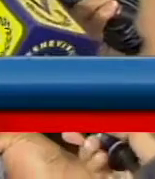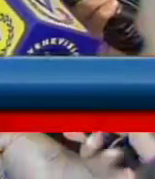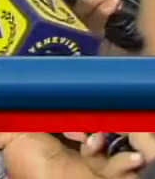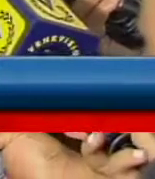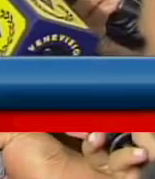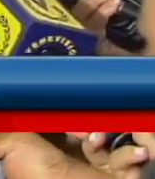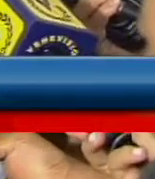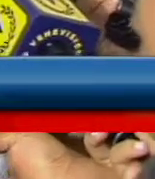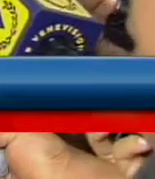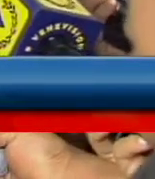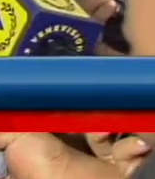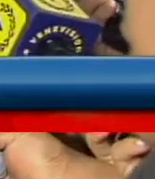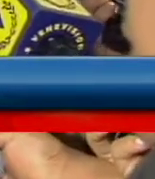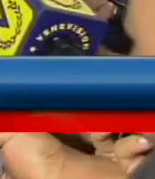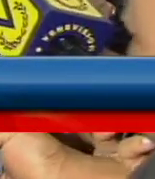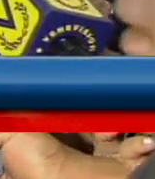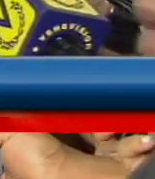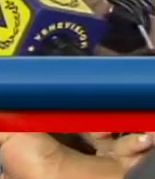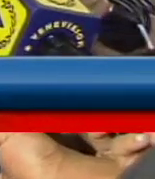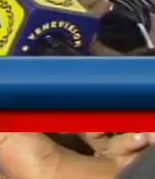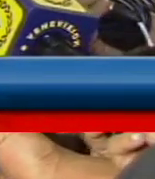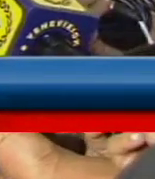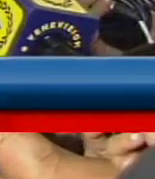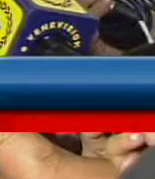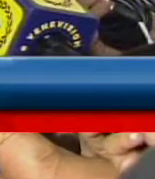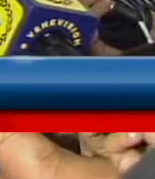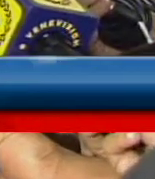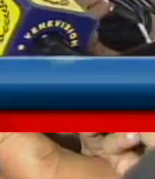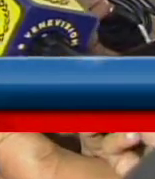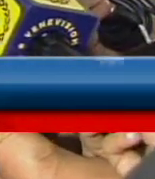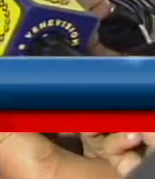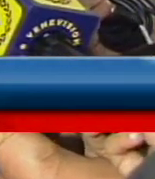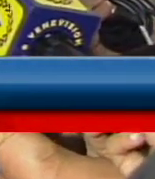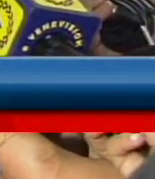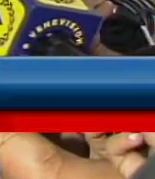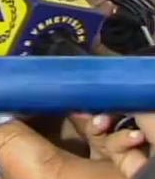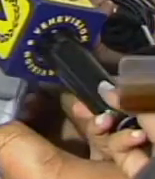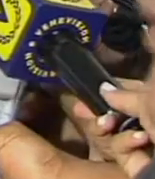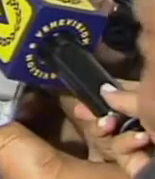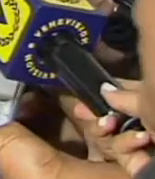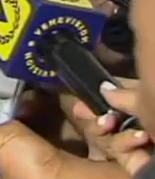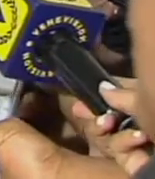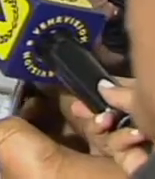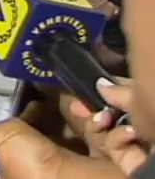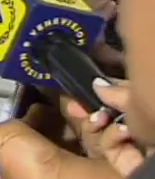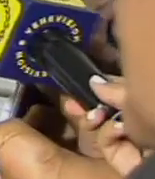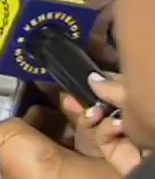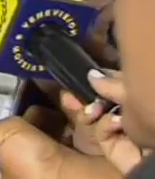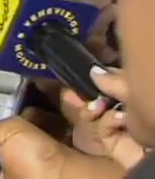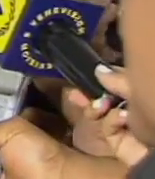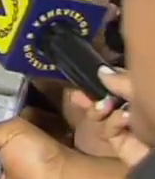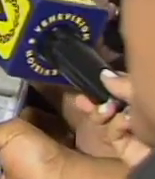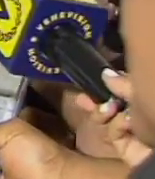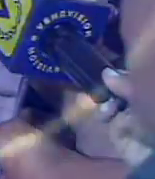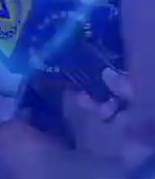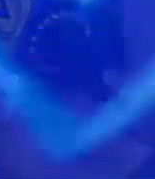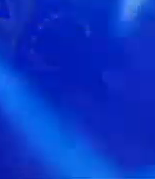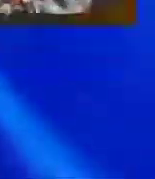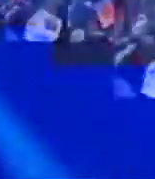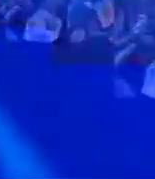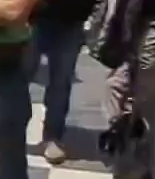resultados positivos homicidios secuestros y robos han disminuido con patria segura